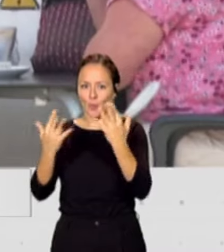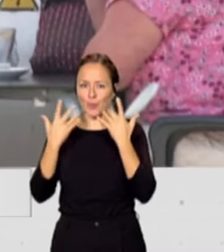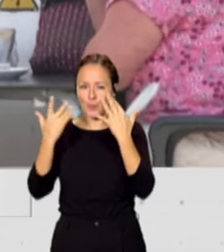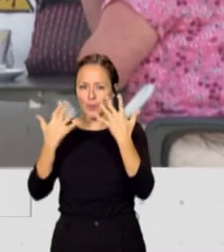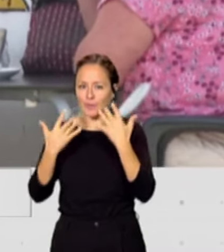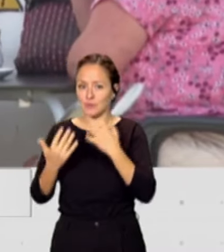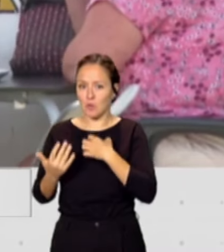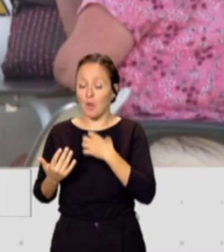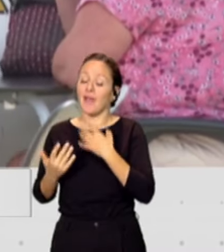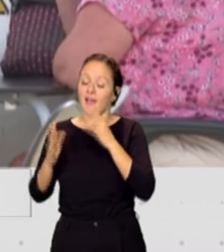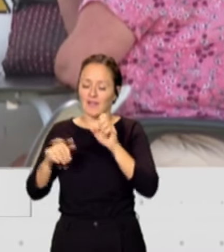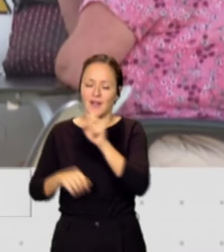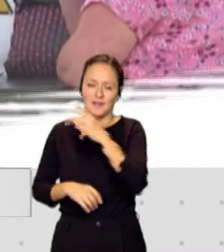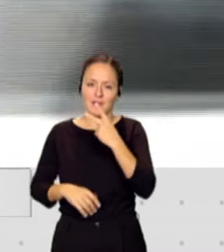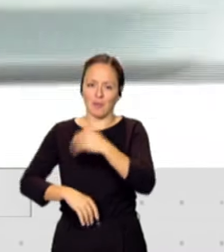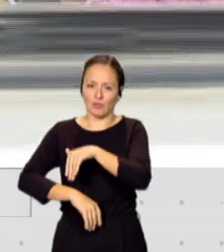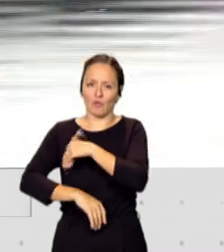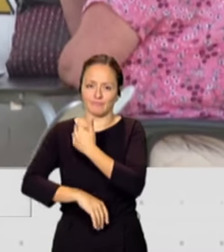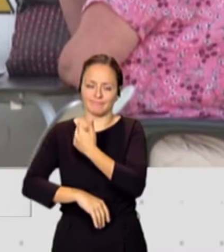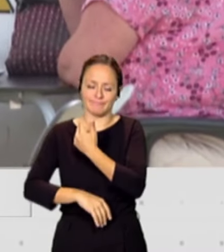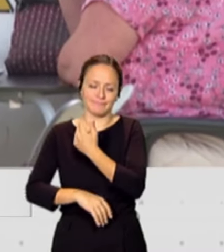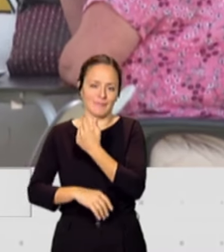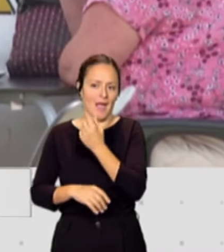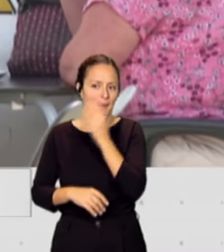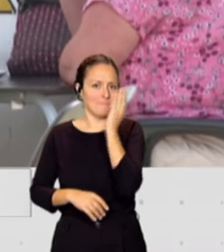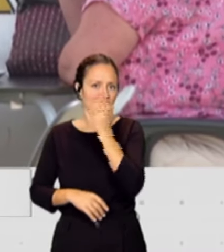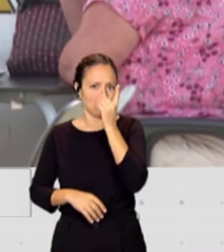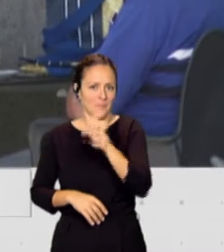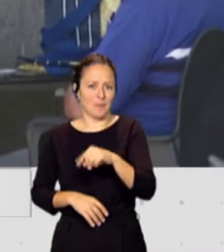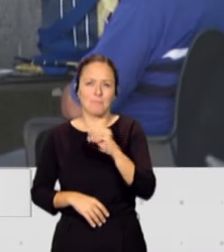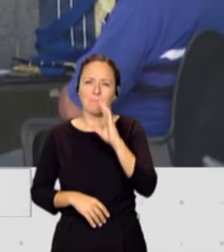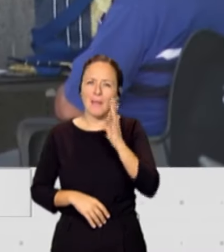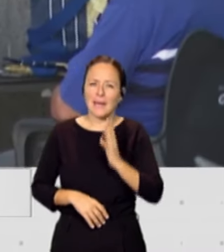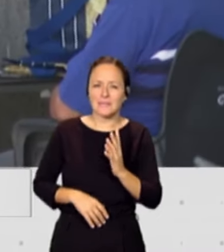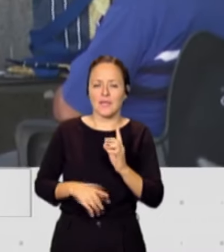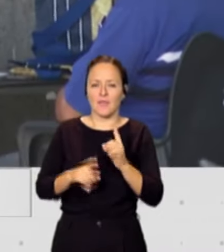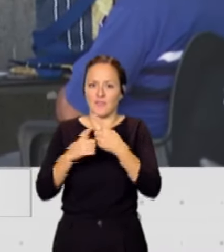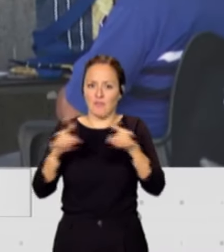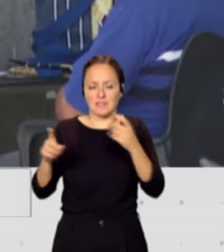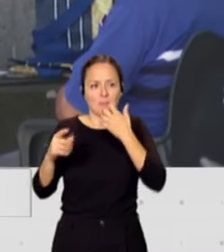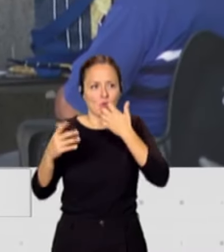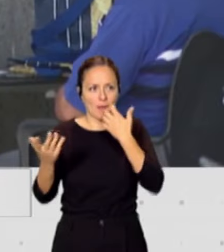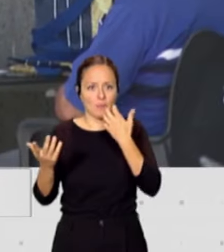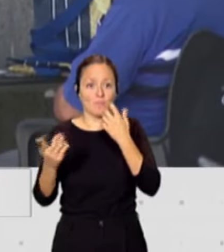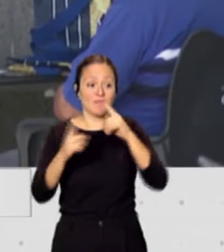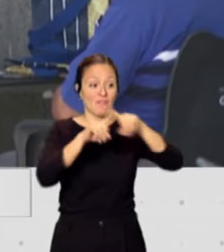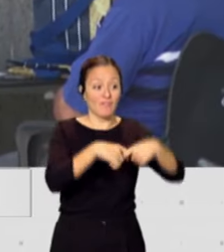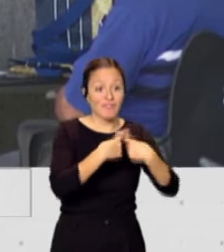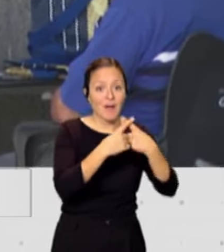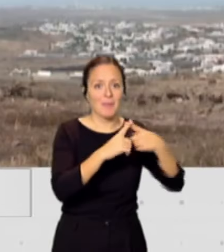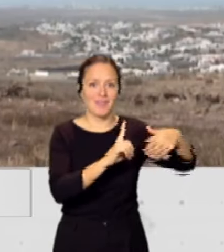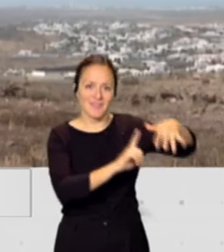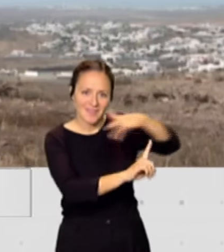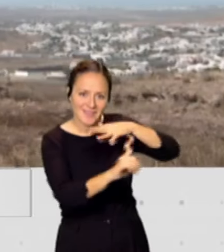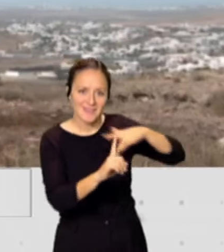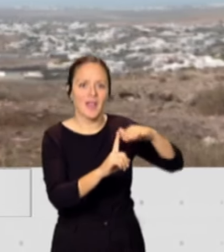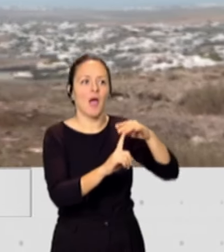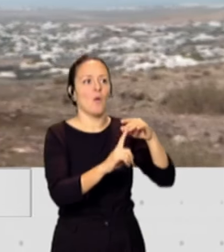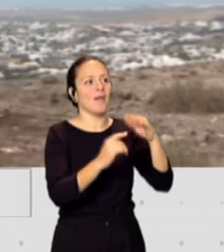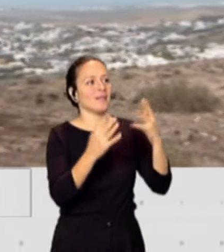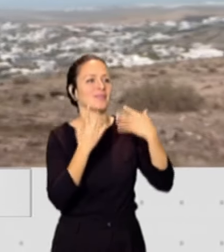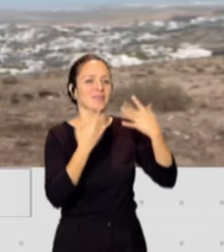rendimiento escolar también se ve afectado es decir parece que hubiera una diferencia entre aquellos que tienen un entorno familiar con mejor acceso a una